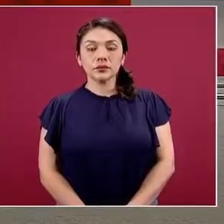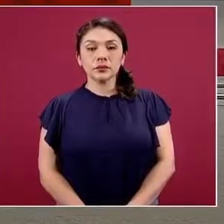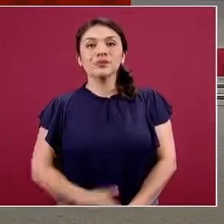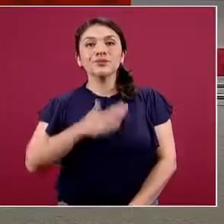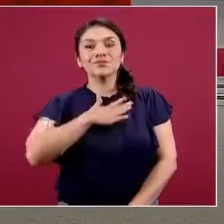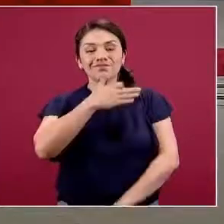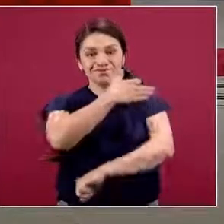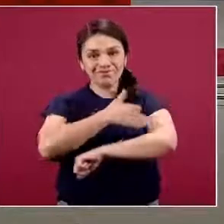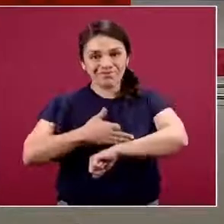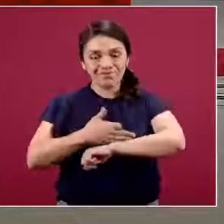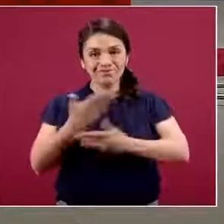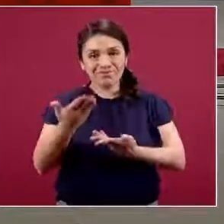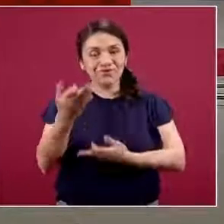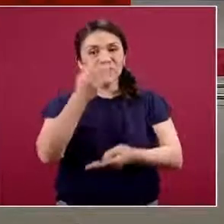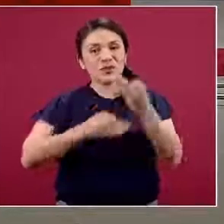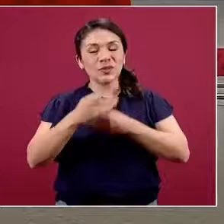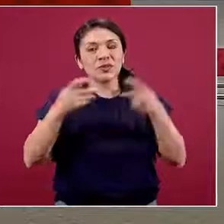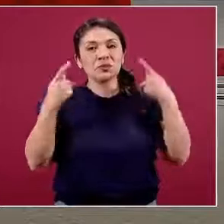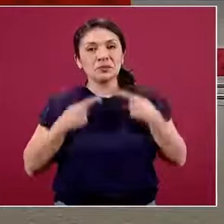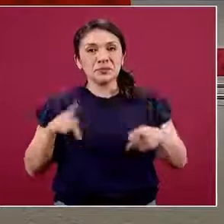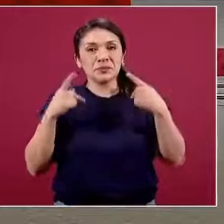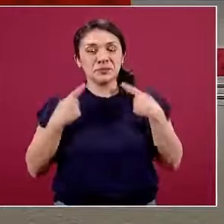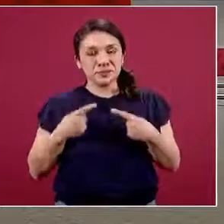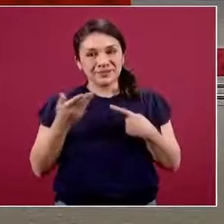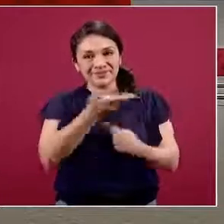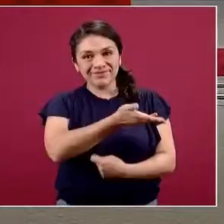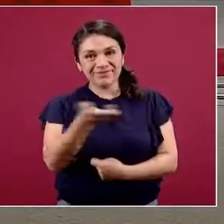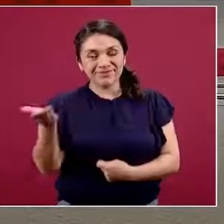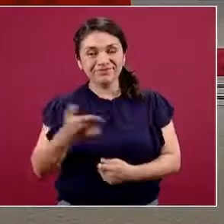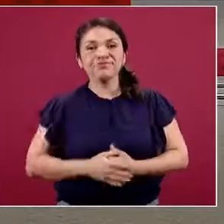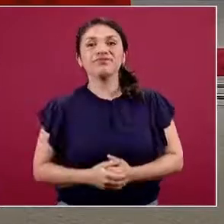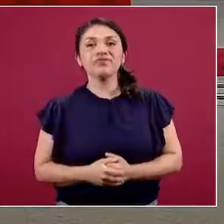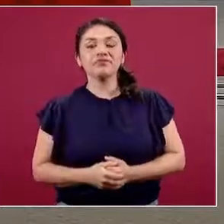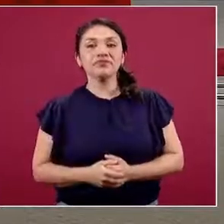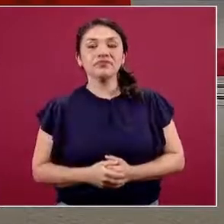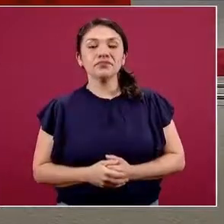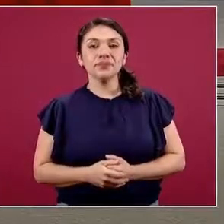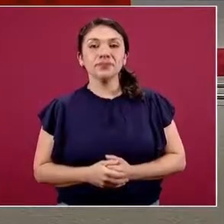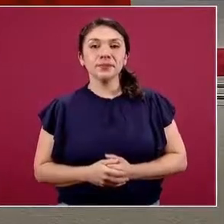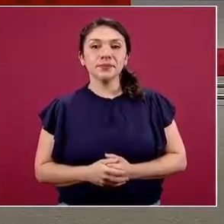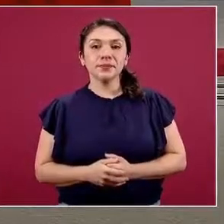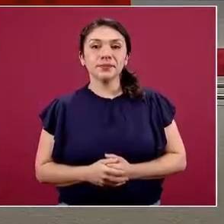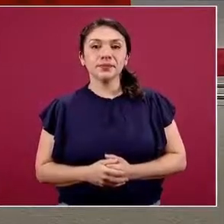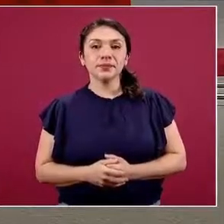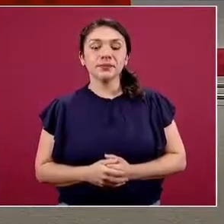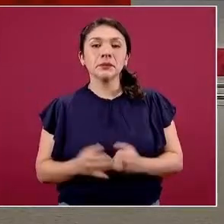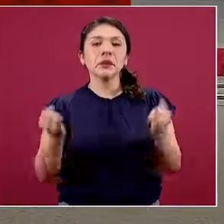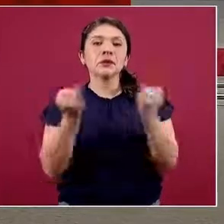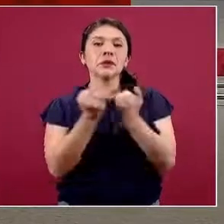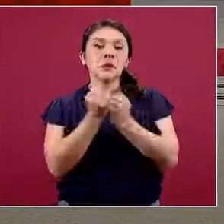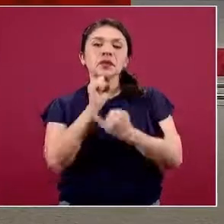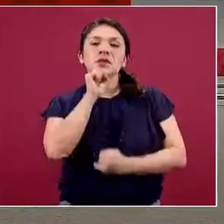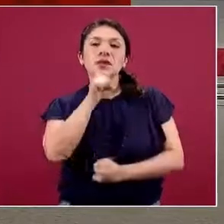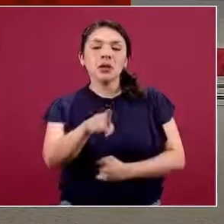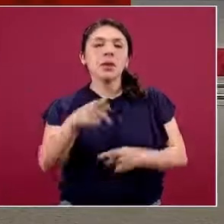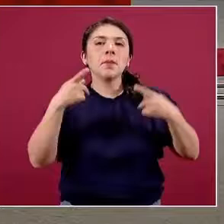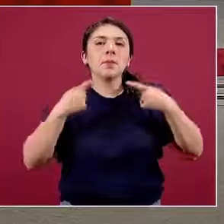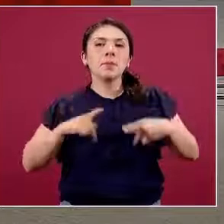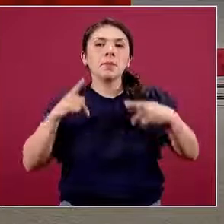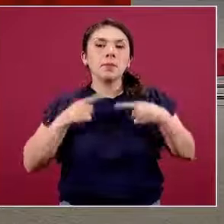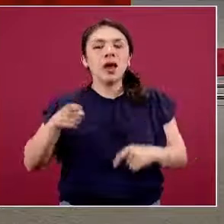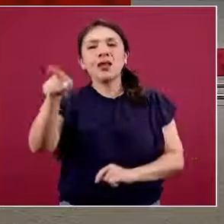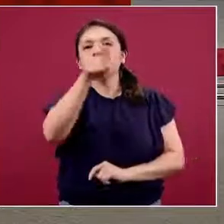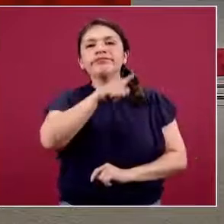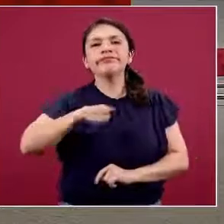Muy buenas tardes con todas y con todos los presentes, así como también con todas las personas